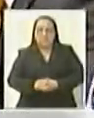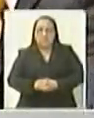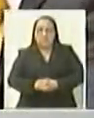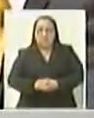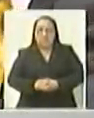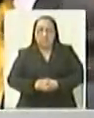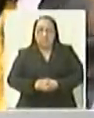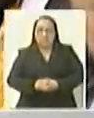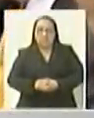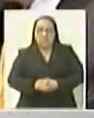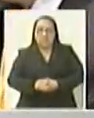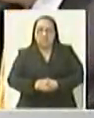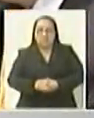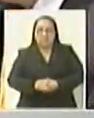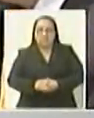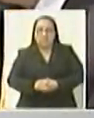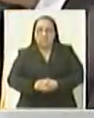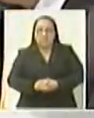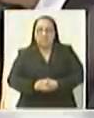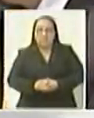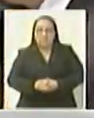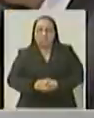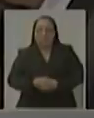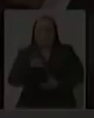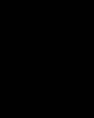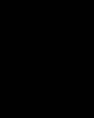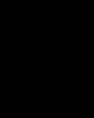bastante interesados en que todasas se aclaren y se investiguen